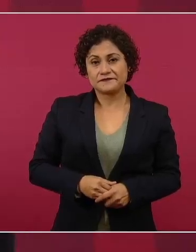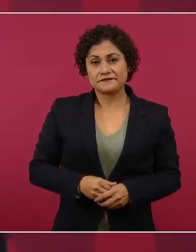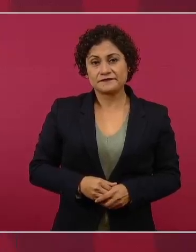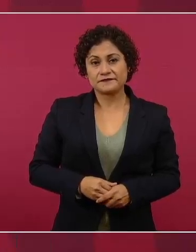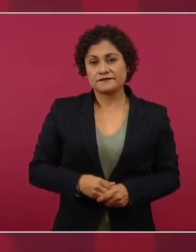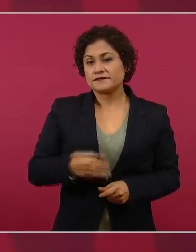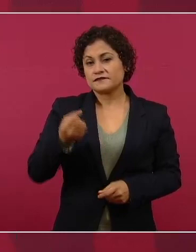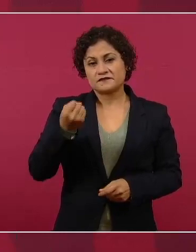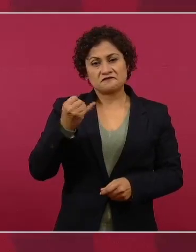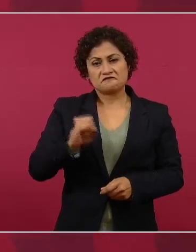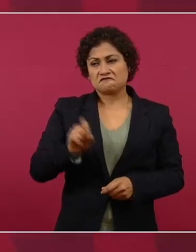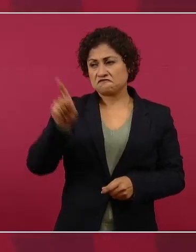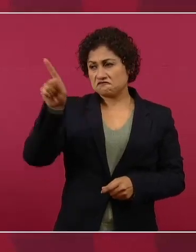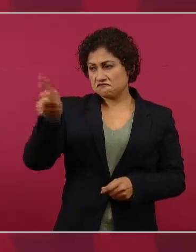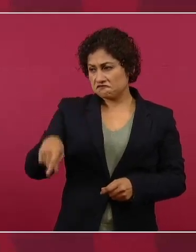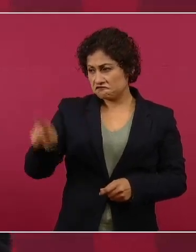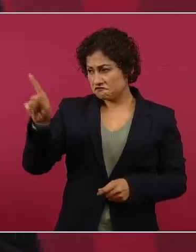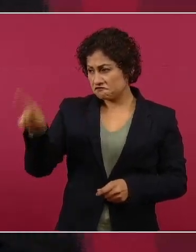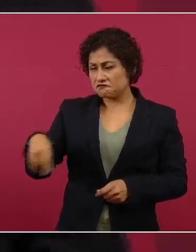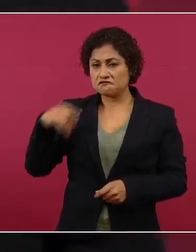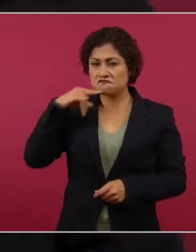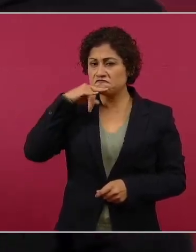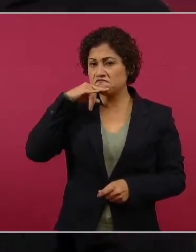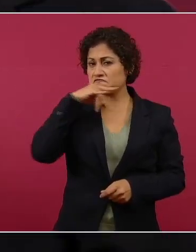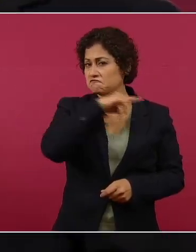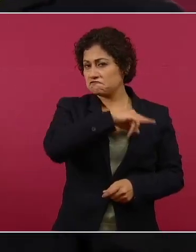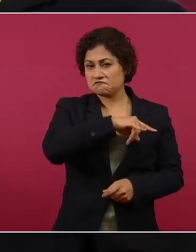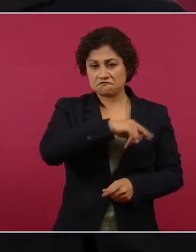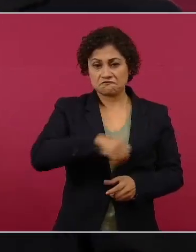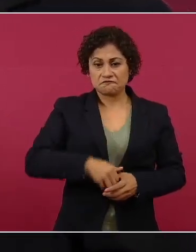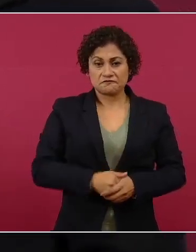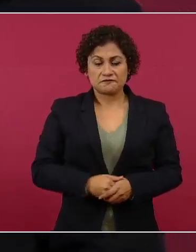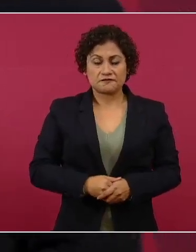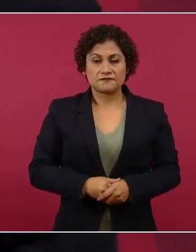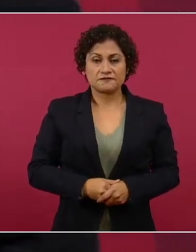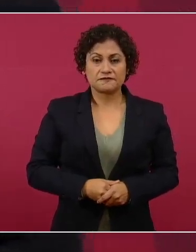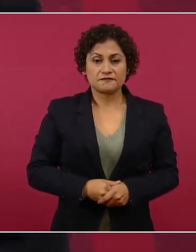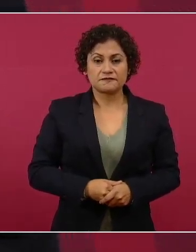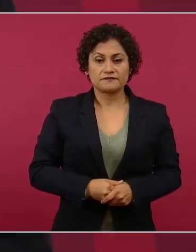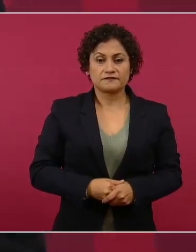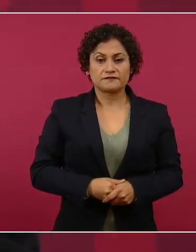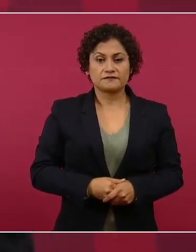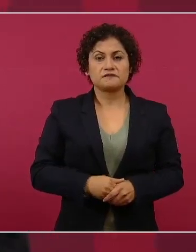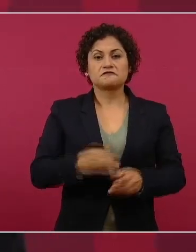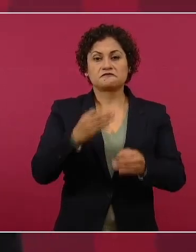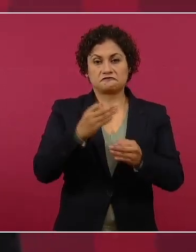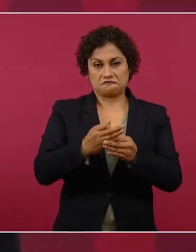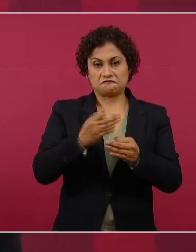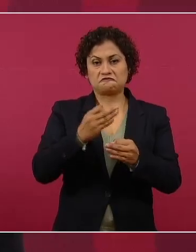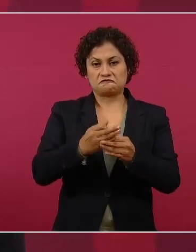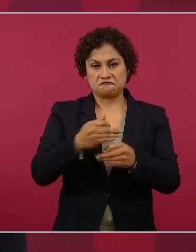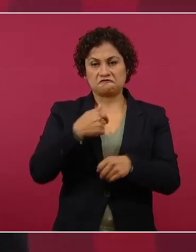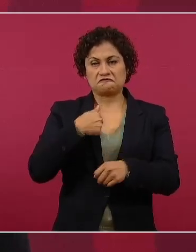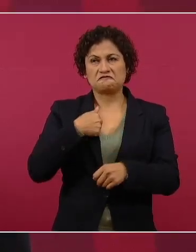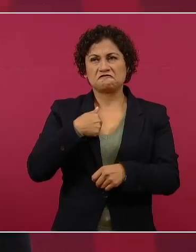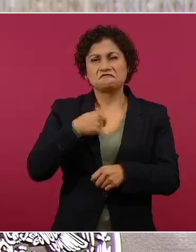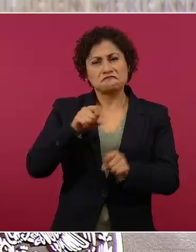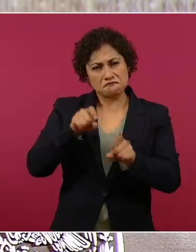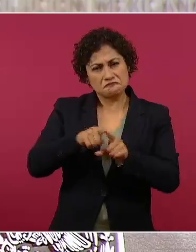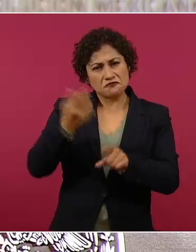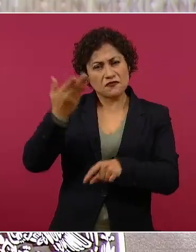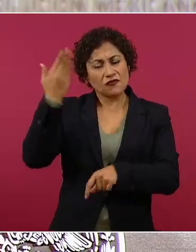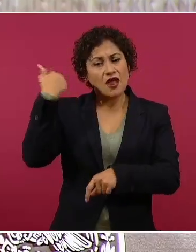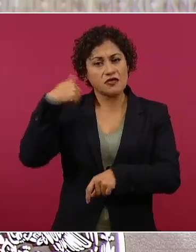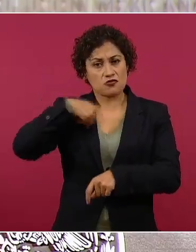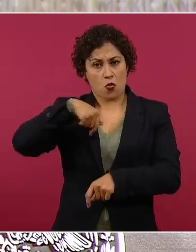muy hipócritas. Es lo que me dijo, y una vez lo comenté aquí, una